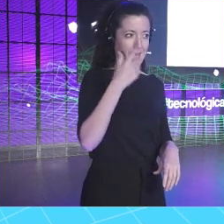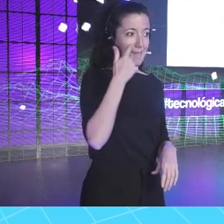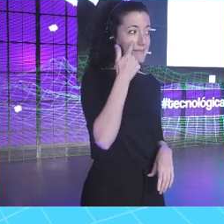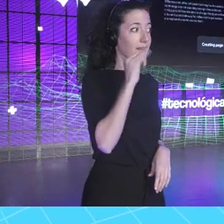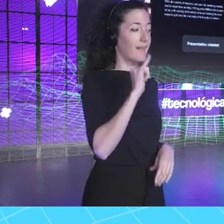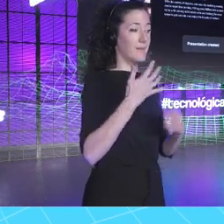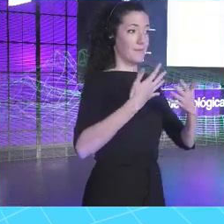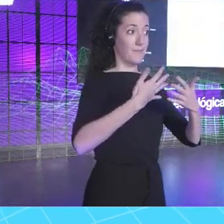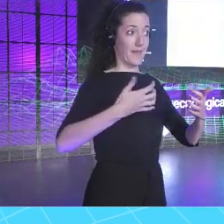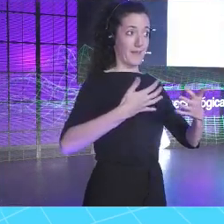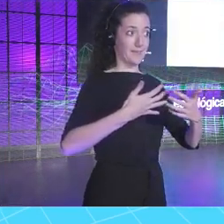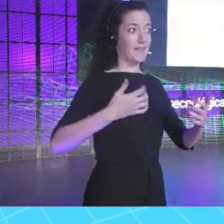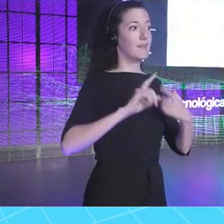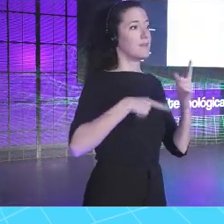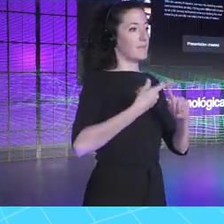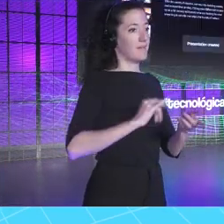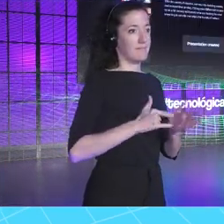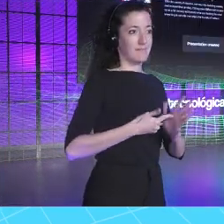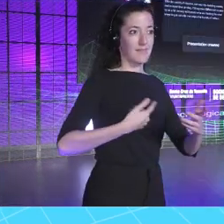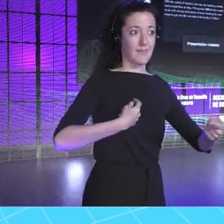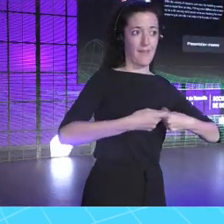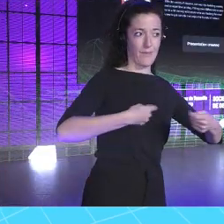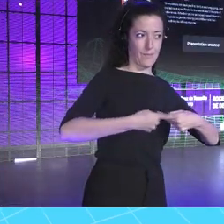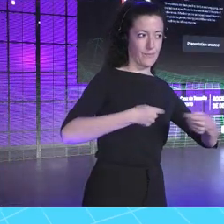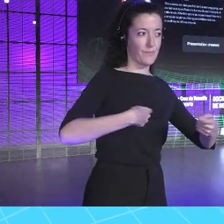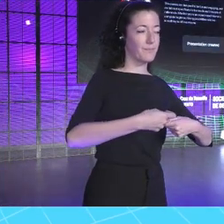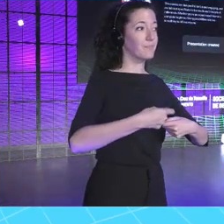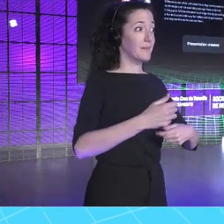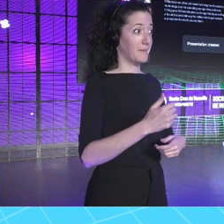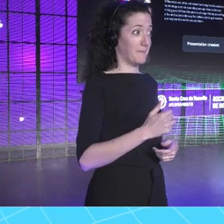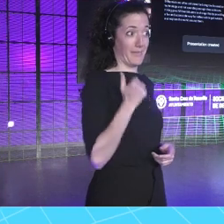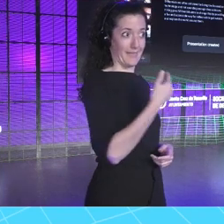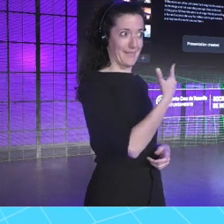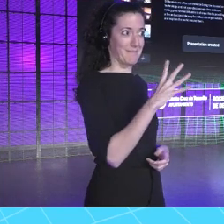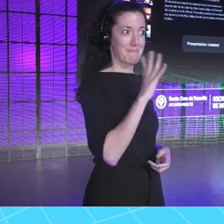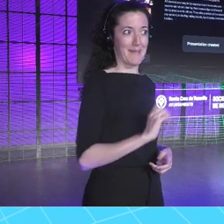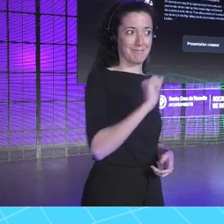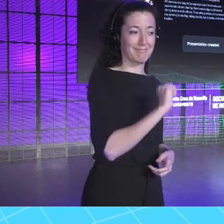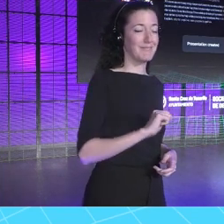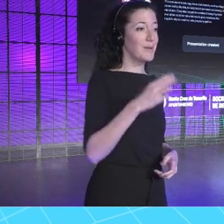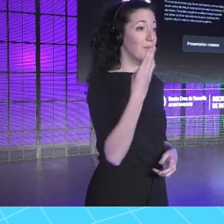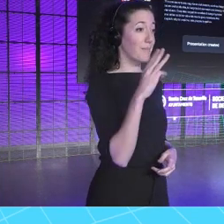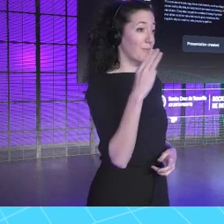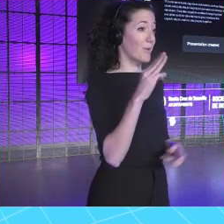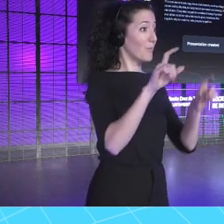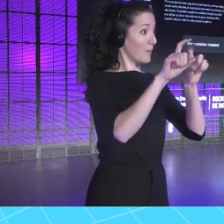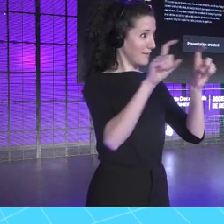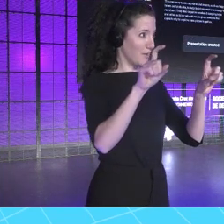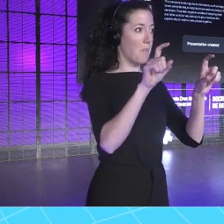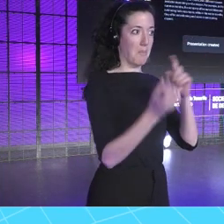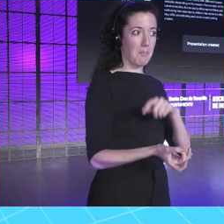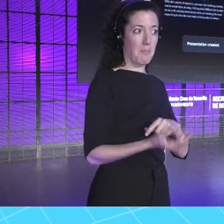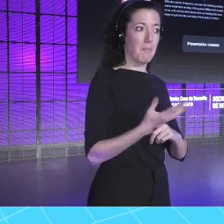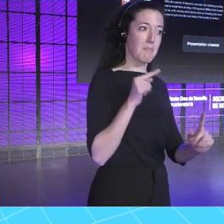las frases y el plan de negocio se nos está creando Mira qué maravilla Ay qué bien un Powerpoint corporativo para inversores que